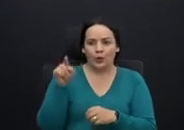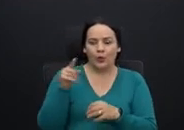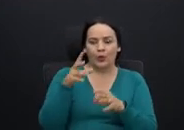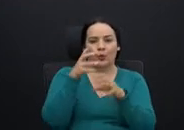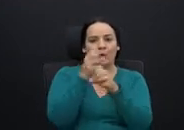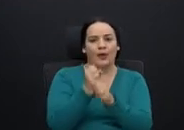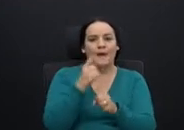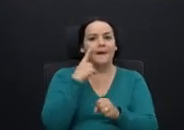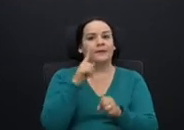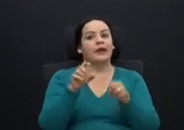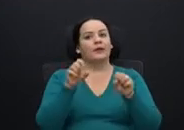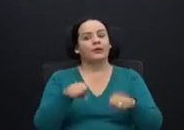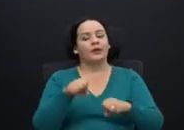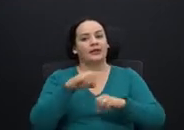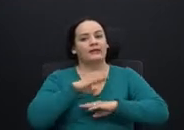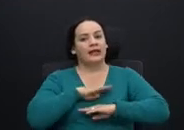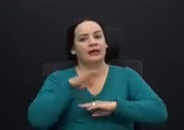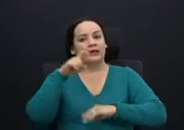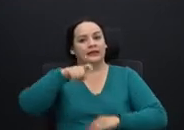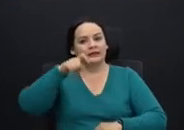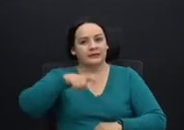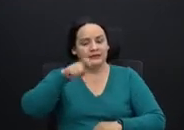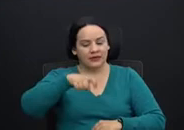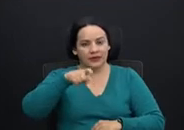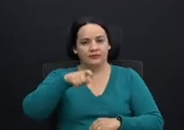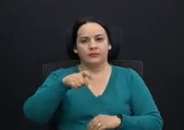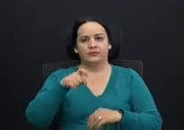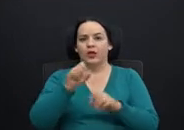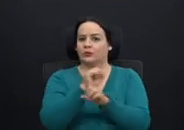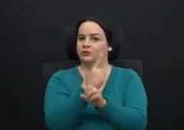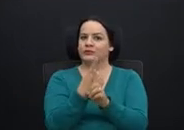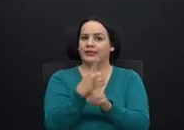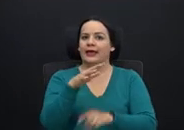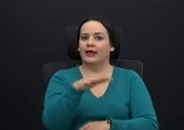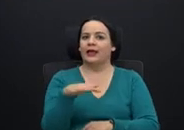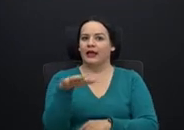diseñan para poder satisfacer las necesidades de la sociedad.